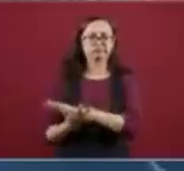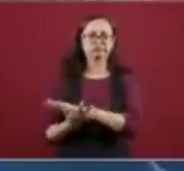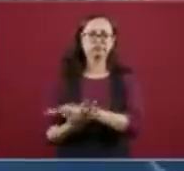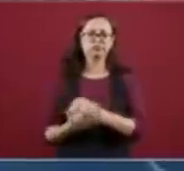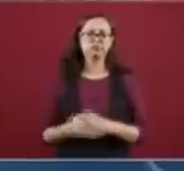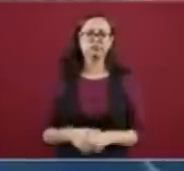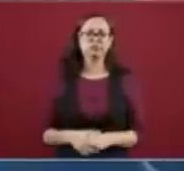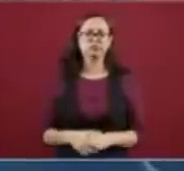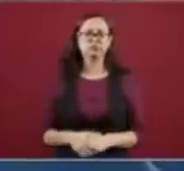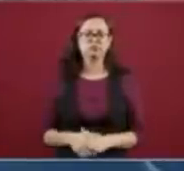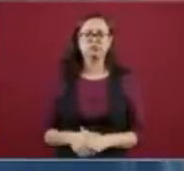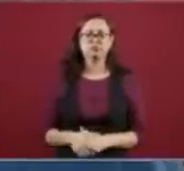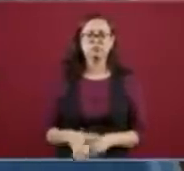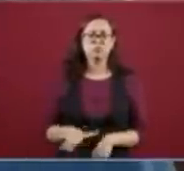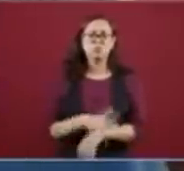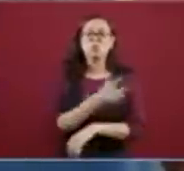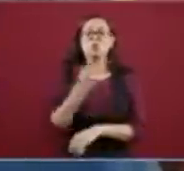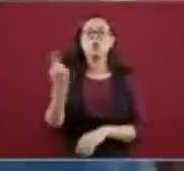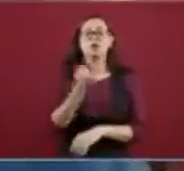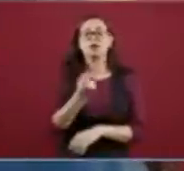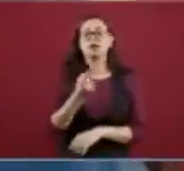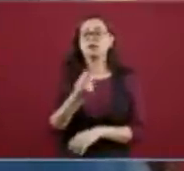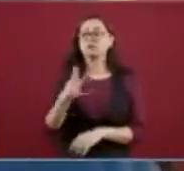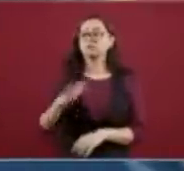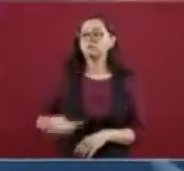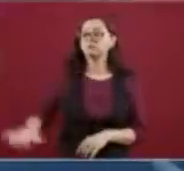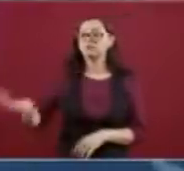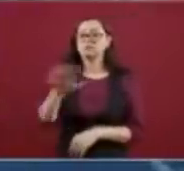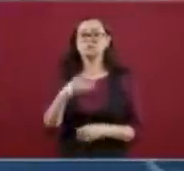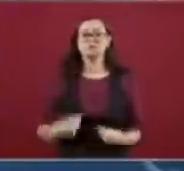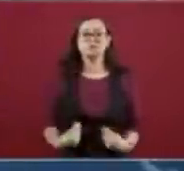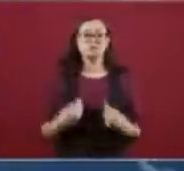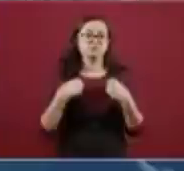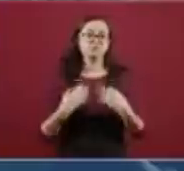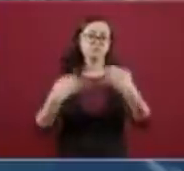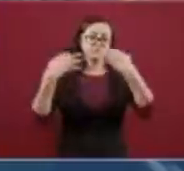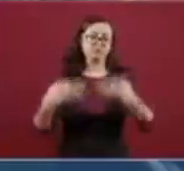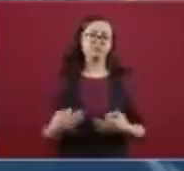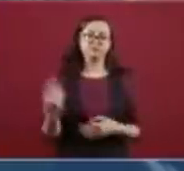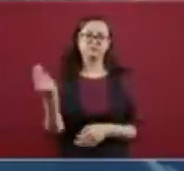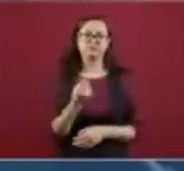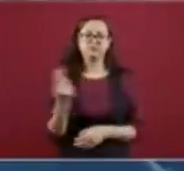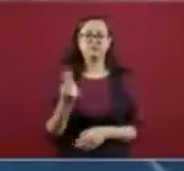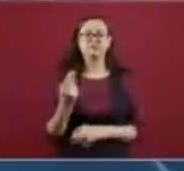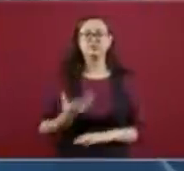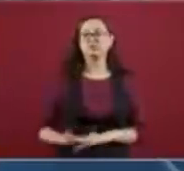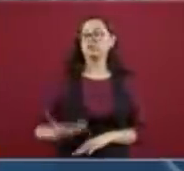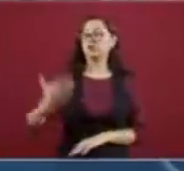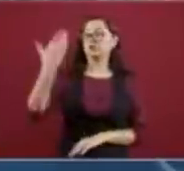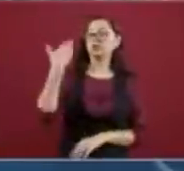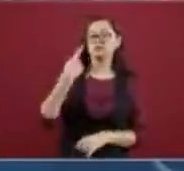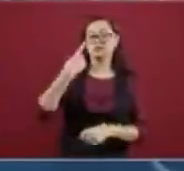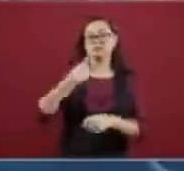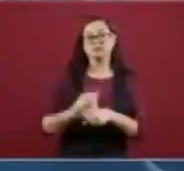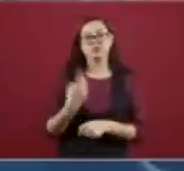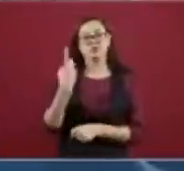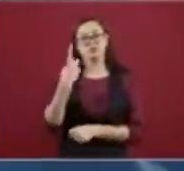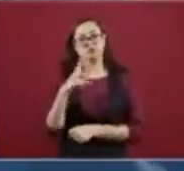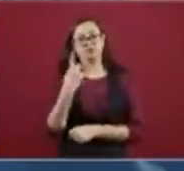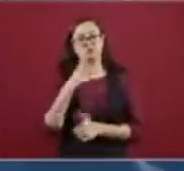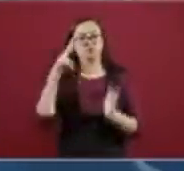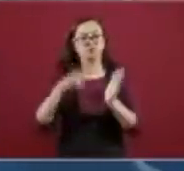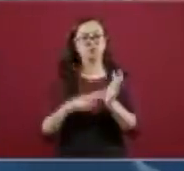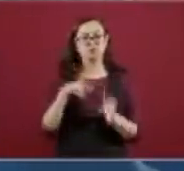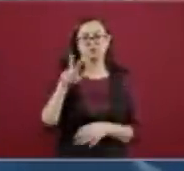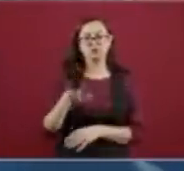una calidad de vida distinta. El primero de diciembre, como ustedes saben, del año pasado,